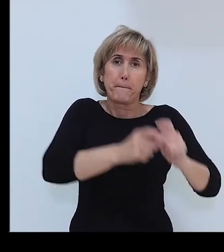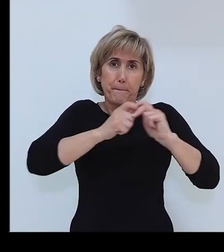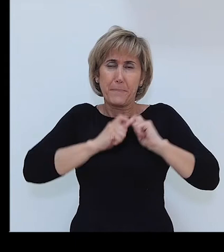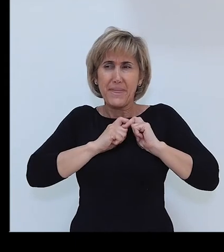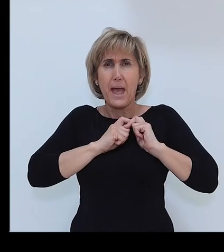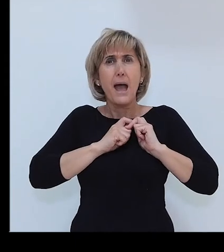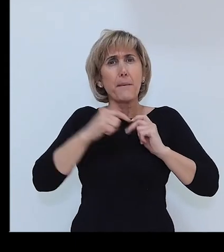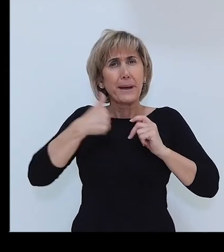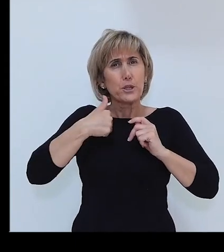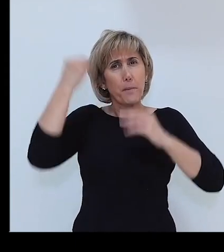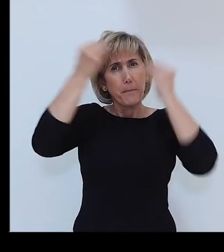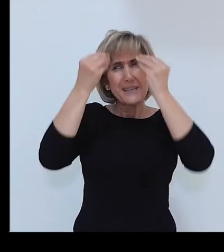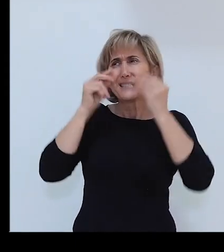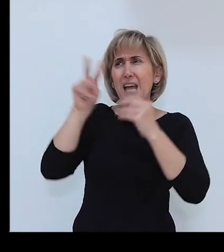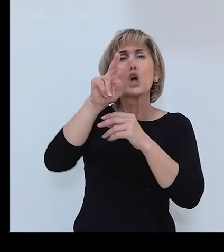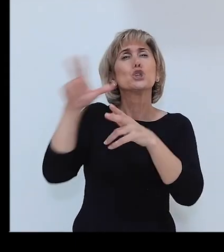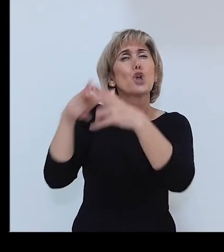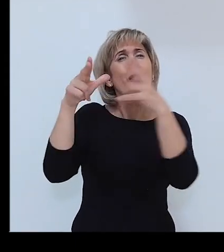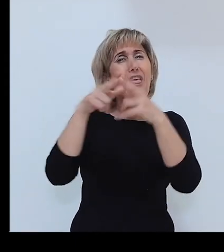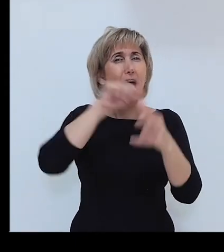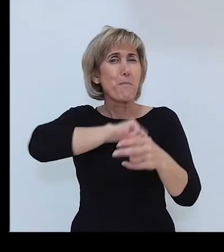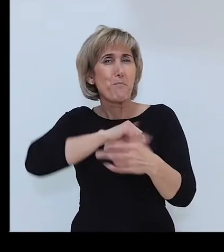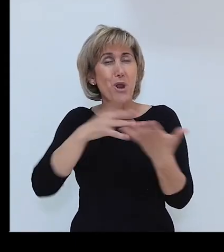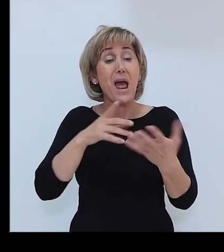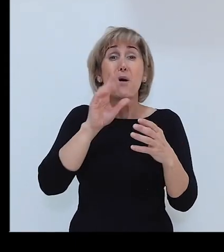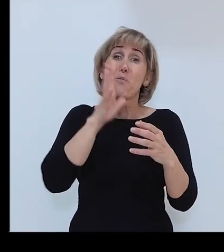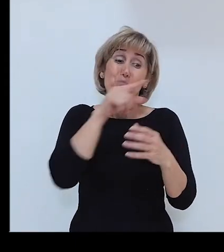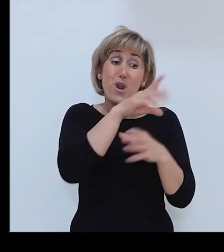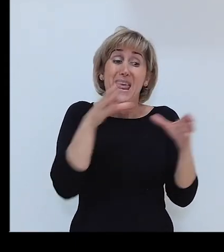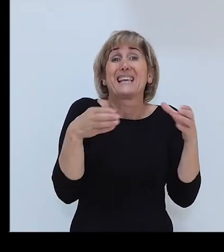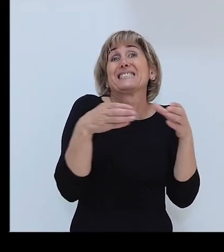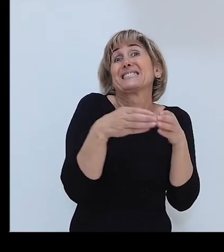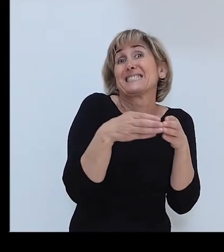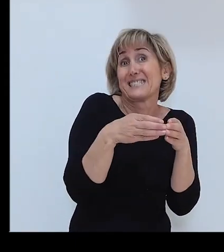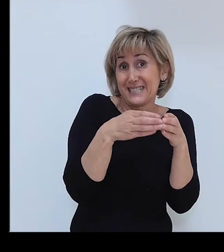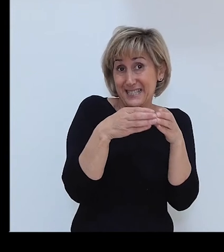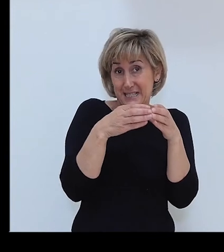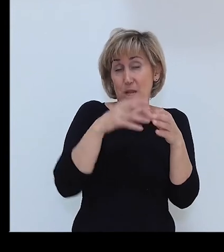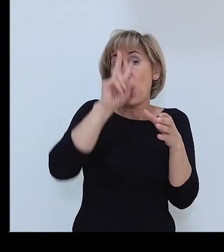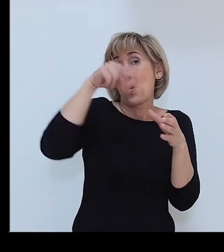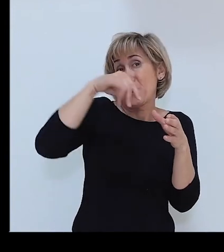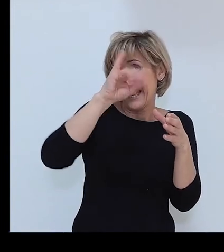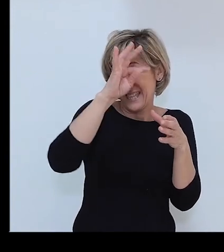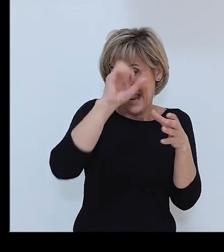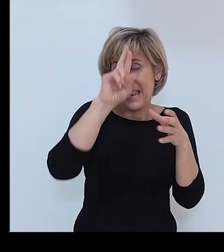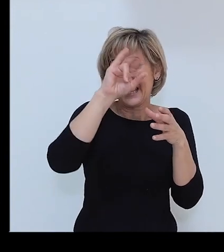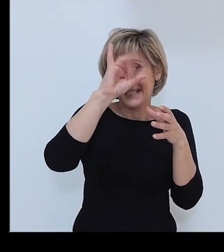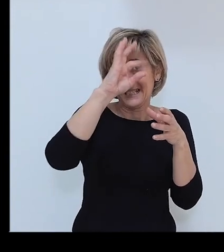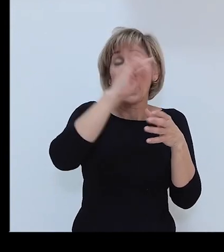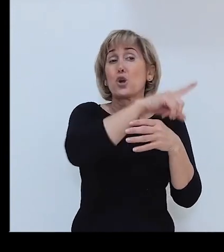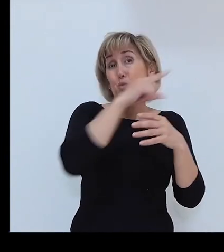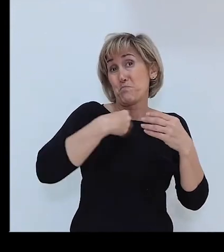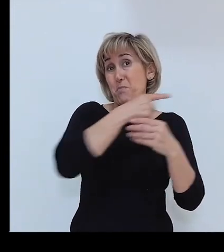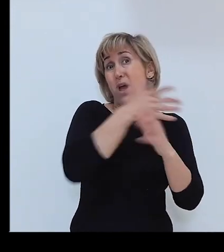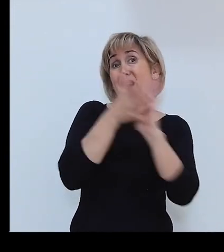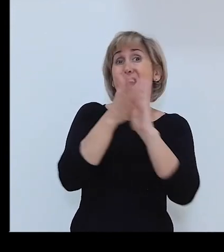religiosa. Fue la religión la que la llevó a preocuparse de la sociedad, los problemas morales, sobre todo por la secta unionista a la